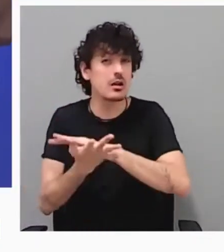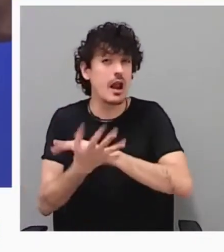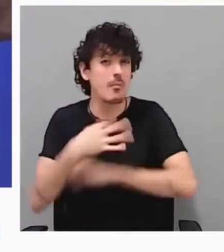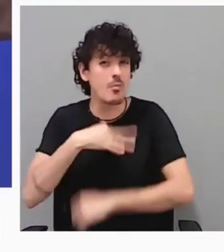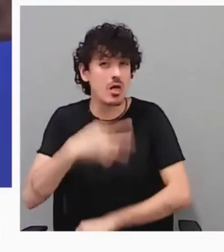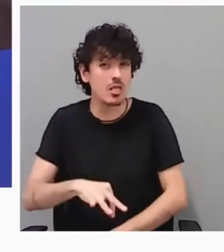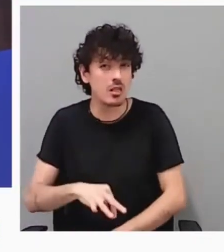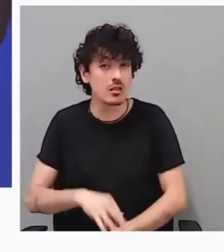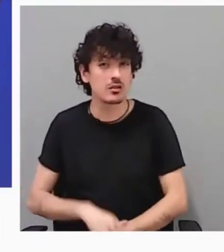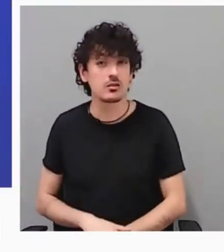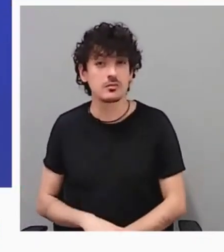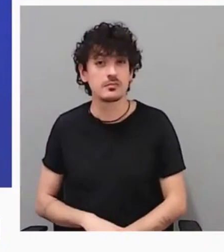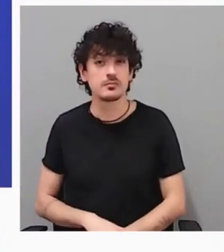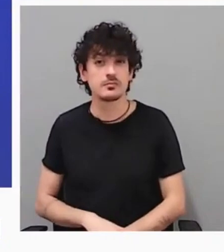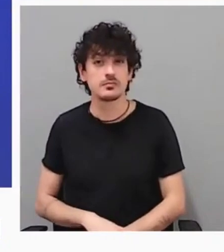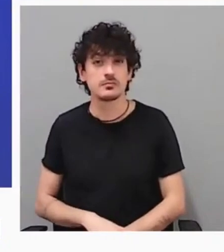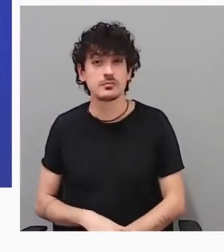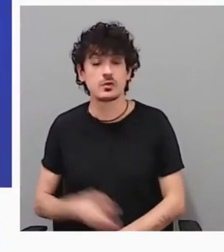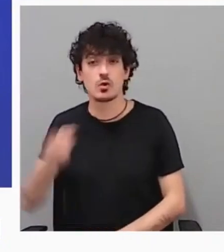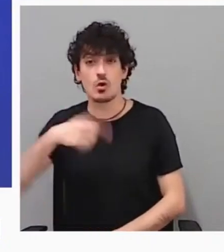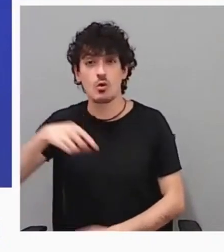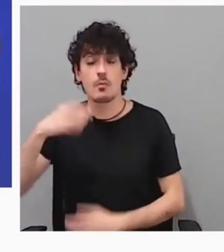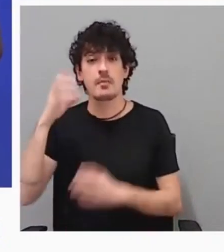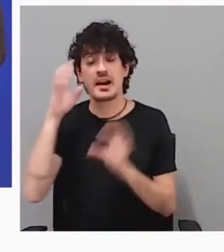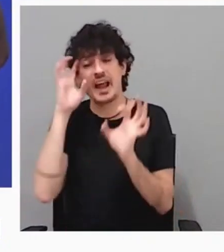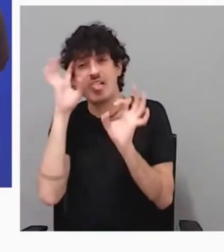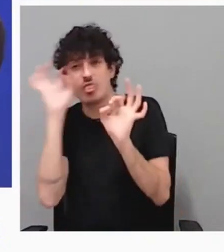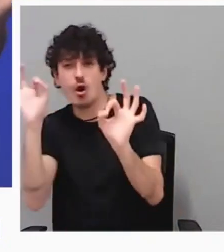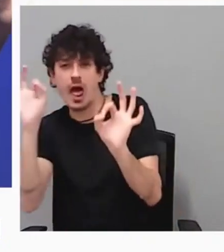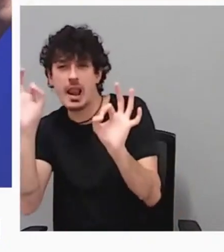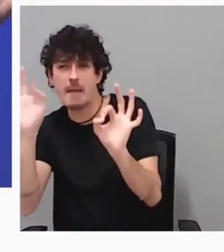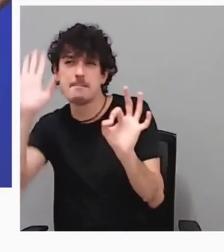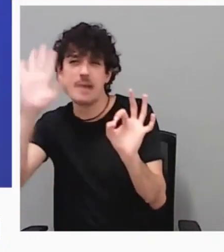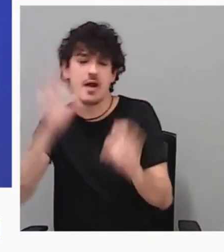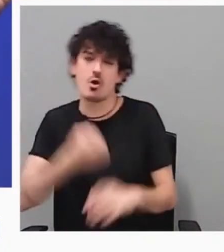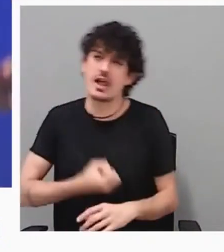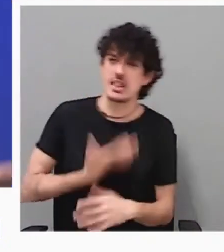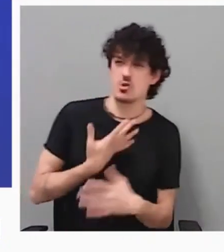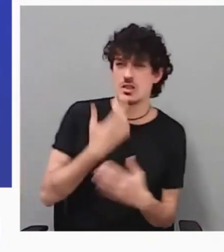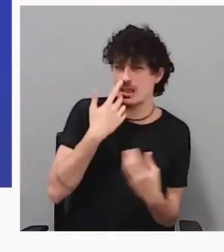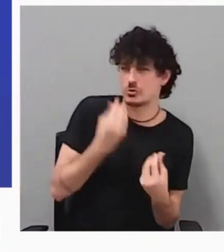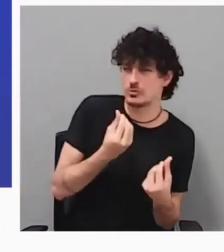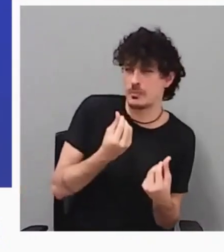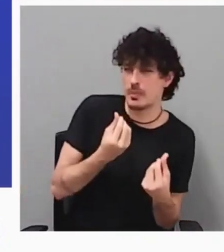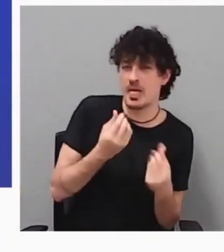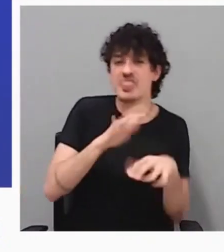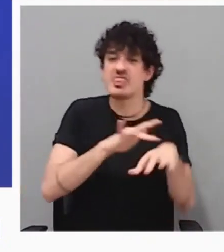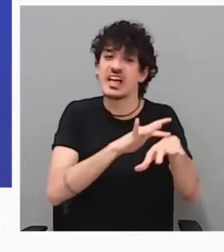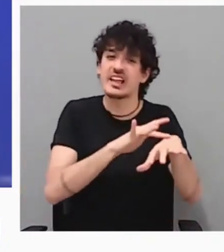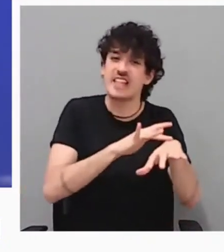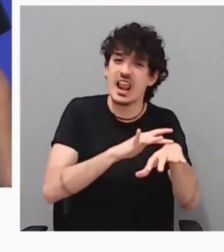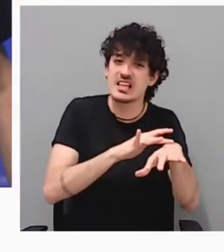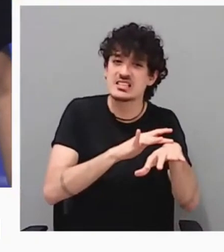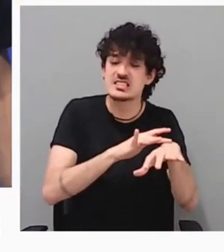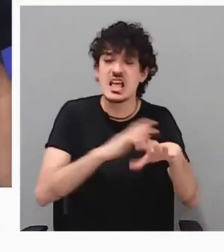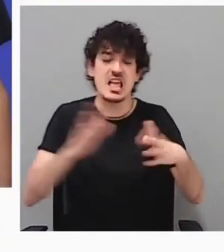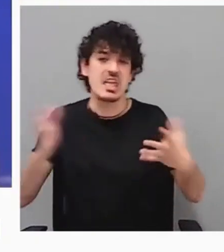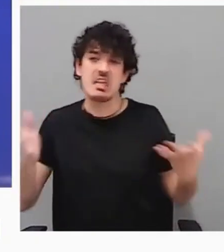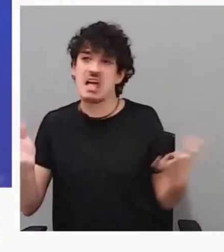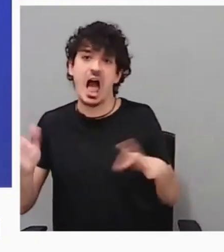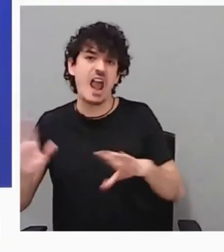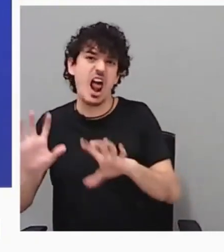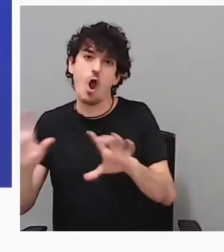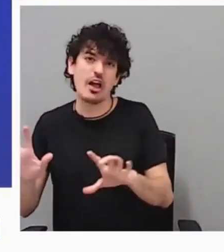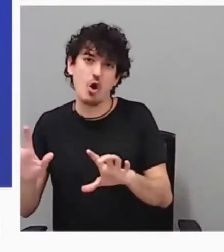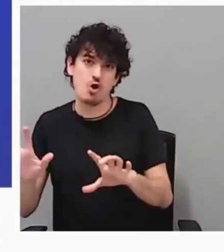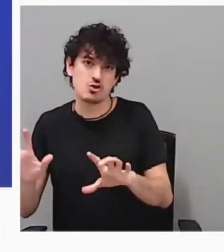somos racionales, pero intuitivos, digitales y analógicos. Y muchos estamos ya trabajando en